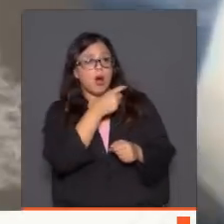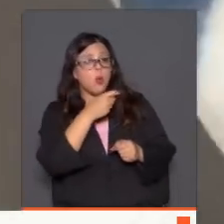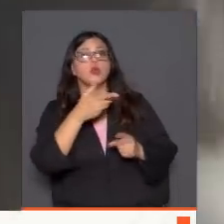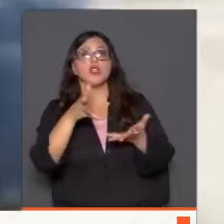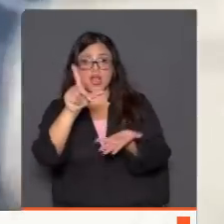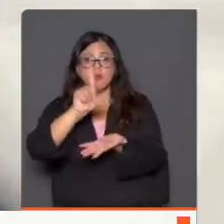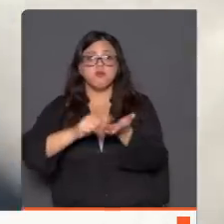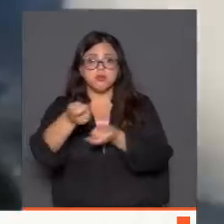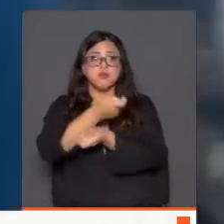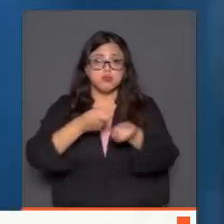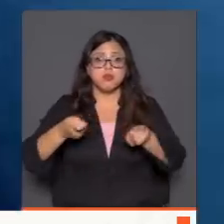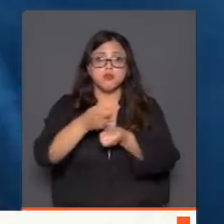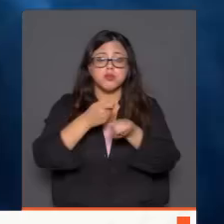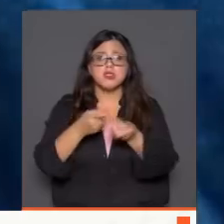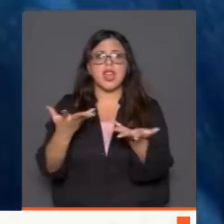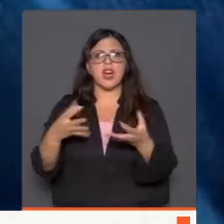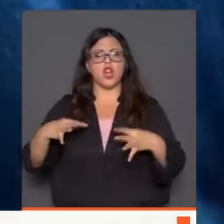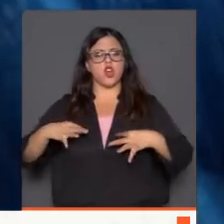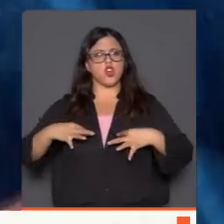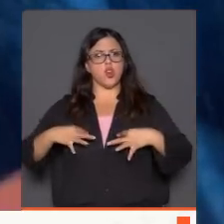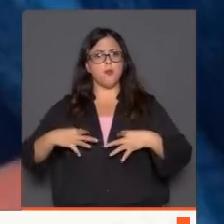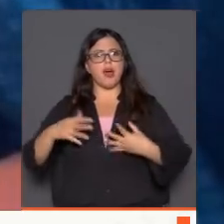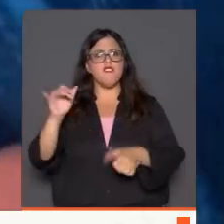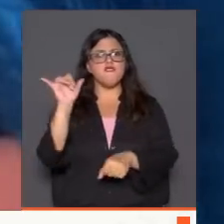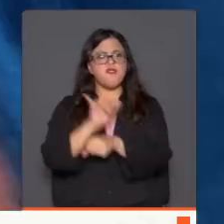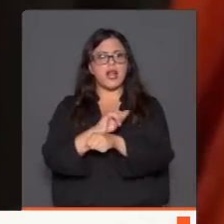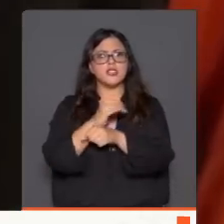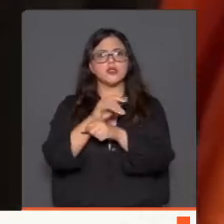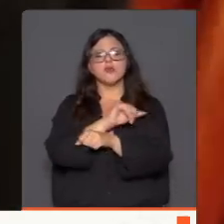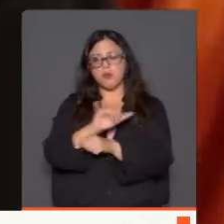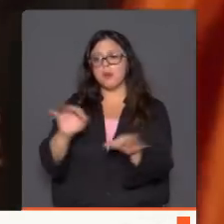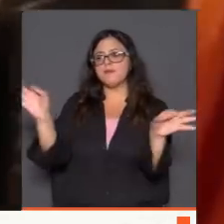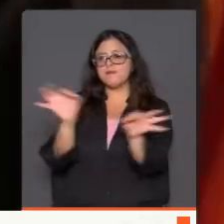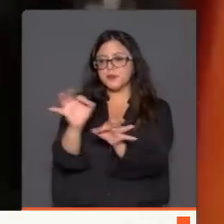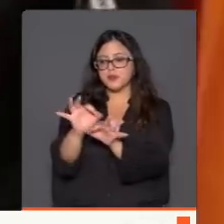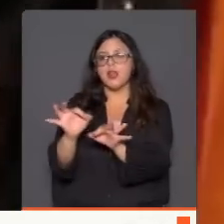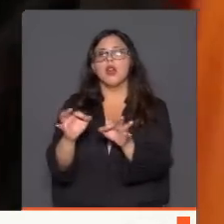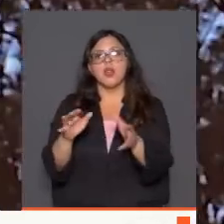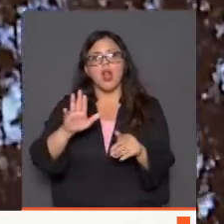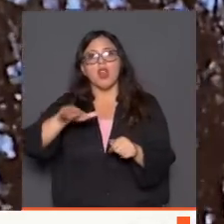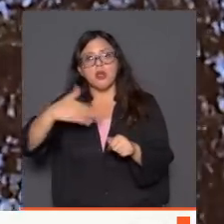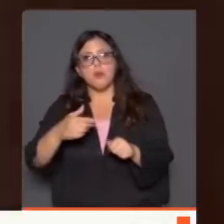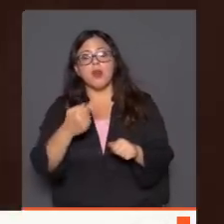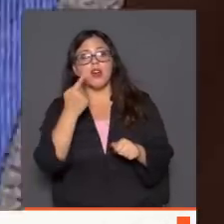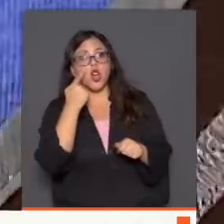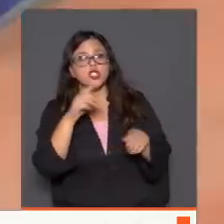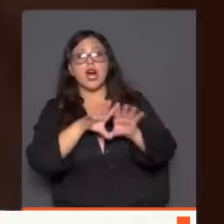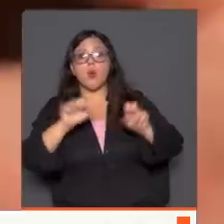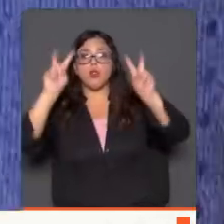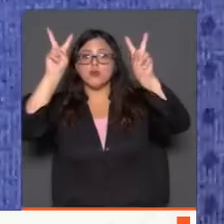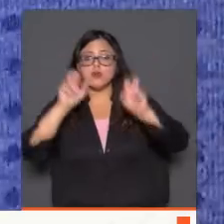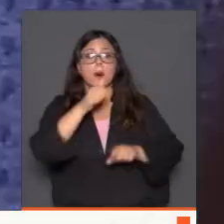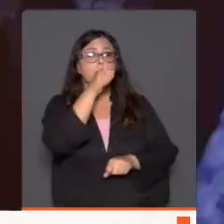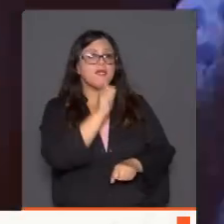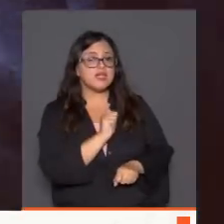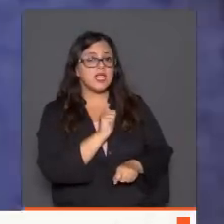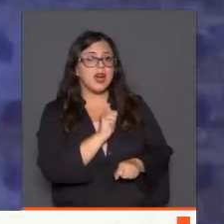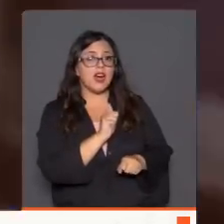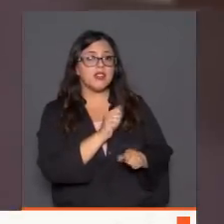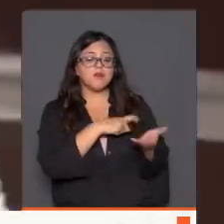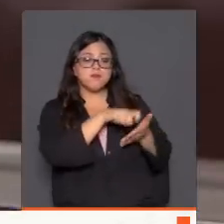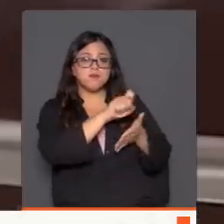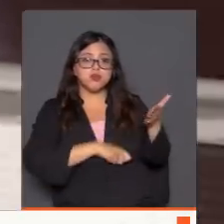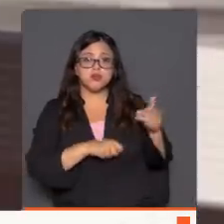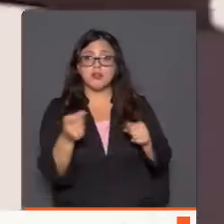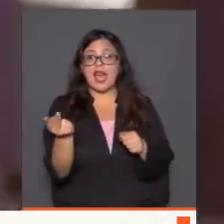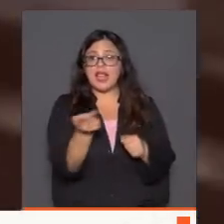ropa falsificada de su marca y entregaron detalles luego que se conociera sobre un supuesto acuerdo de confidencialidad entre ellos y La